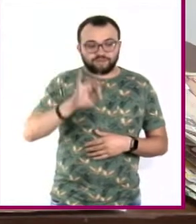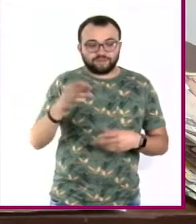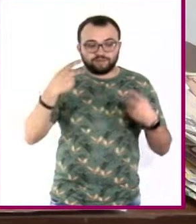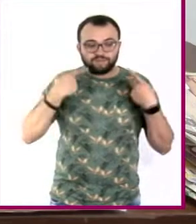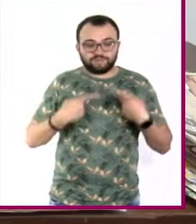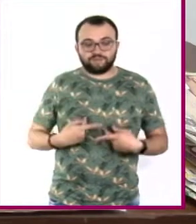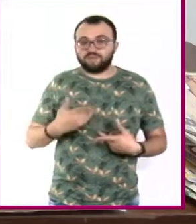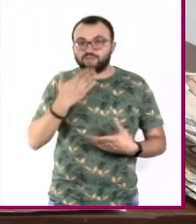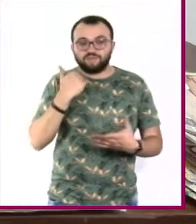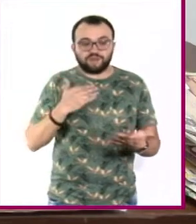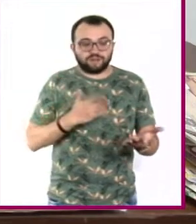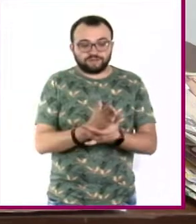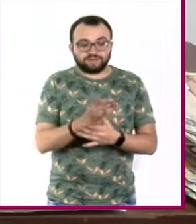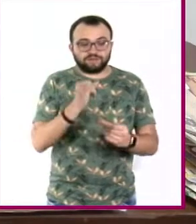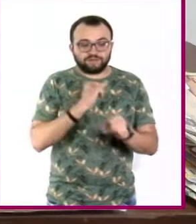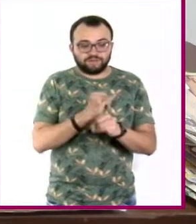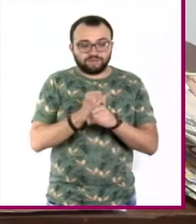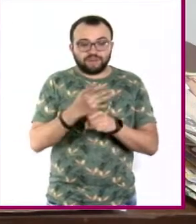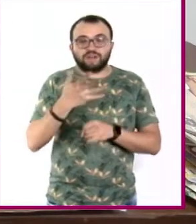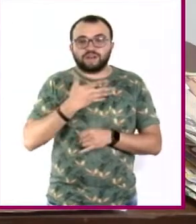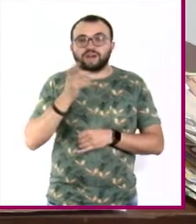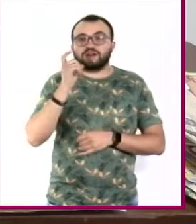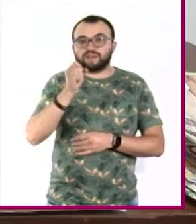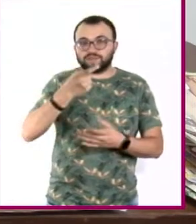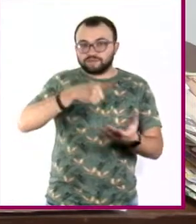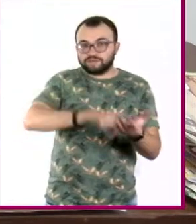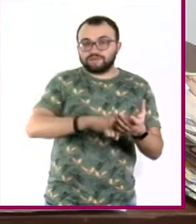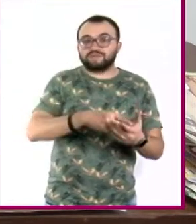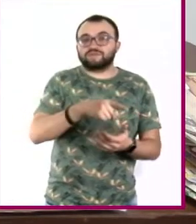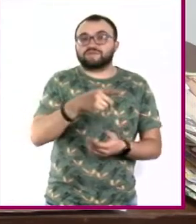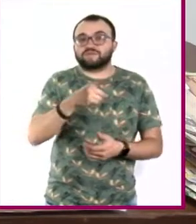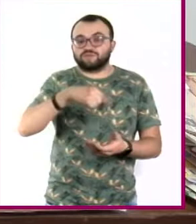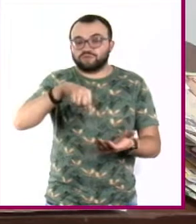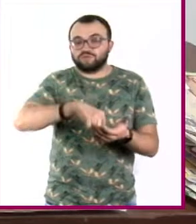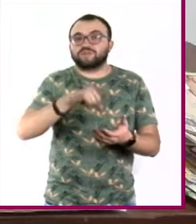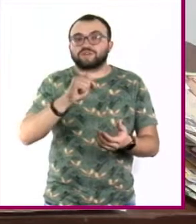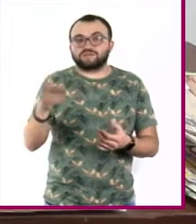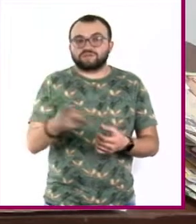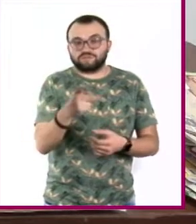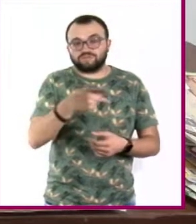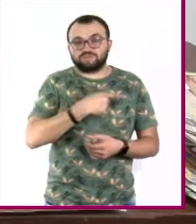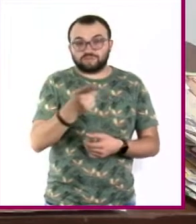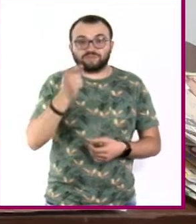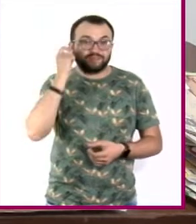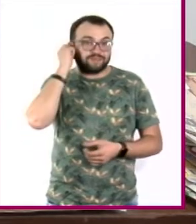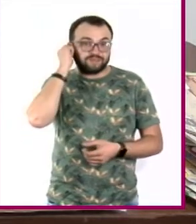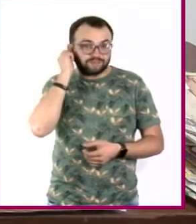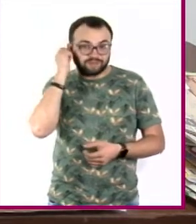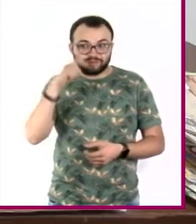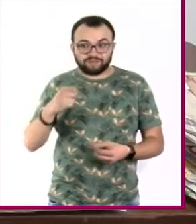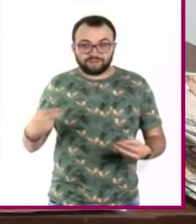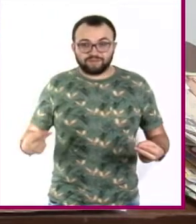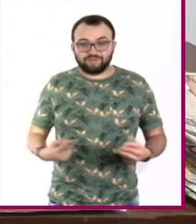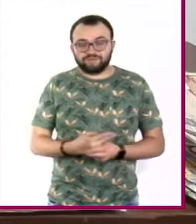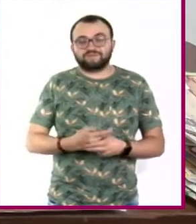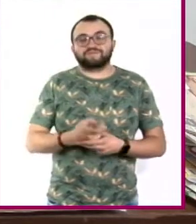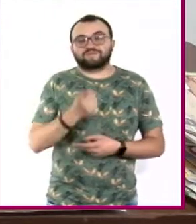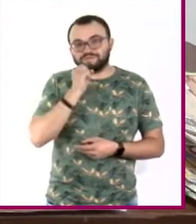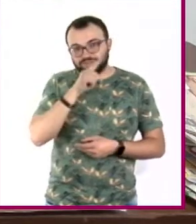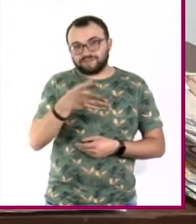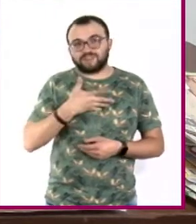población sin acceso a Internet se encuentra en las entidades más pobres del país, y Guerrero, nuestro estado de nacimiento, está entre